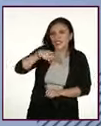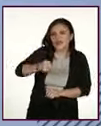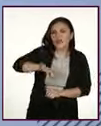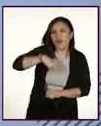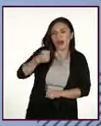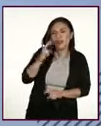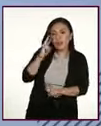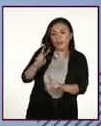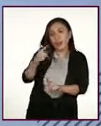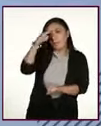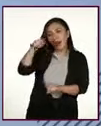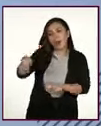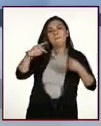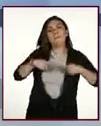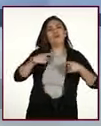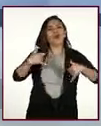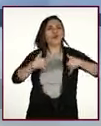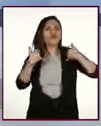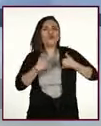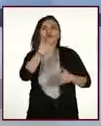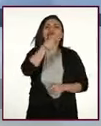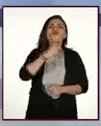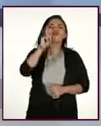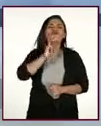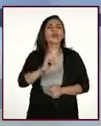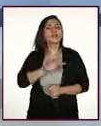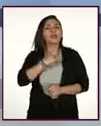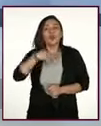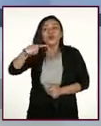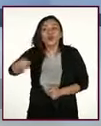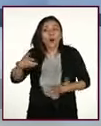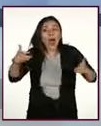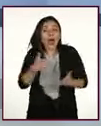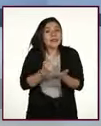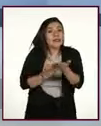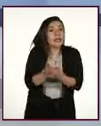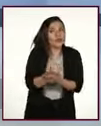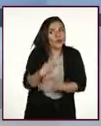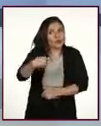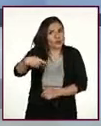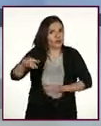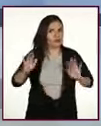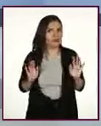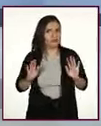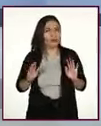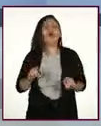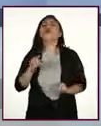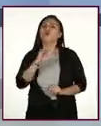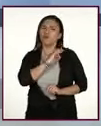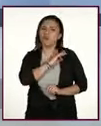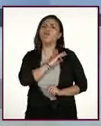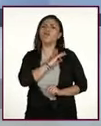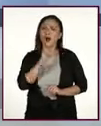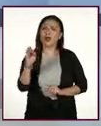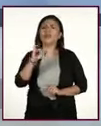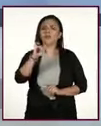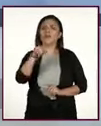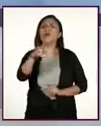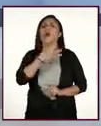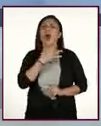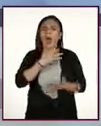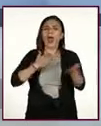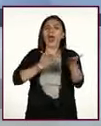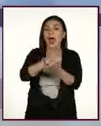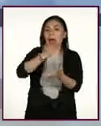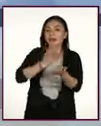esfuerzos para poder empoderar a las chicas y a los chicos de que tomen sus propias decisiones, de que van a de que van a tener